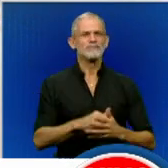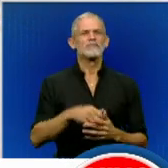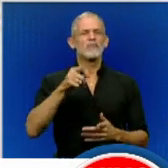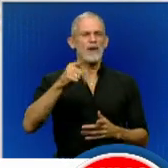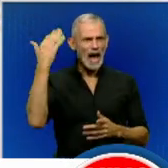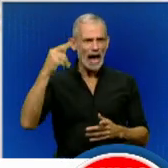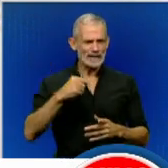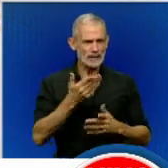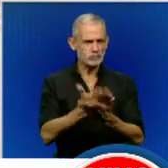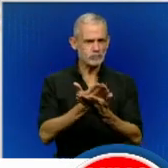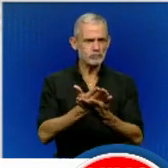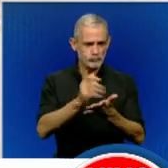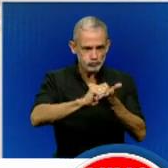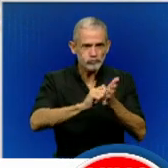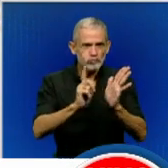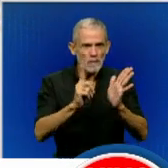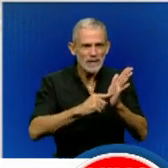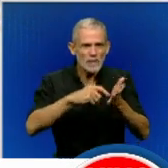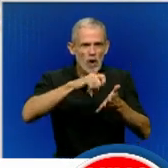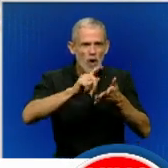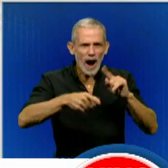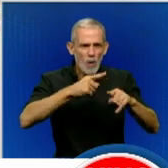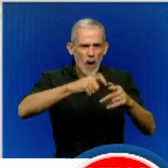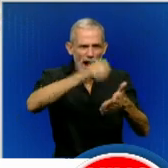planteaba fuertemente escrito en el mismo pacto